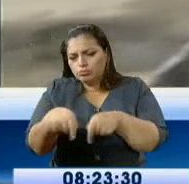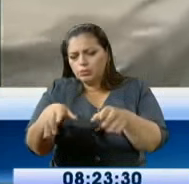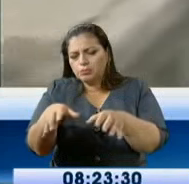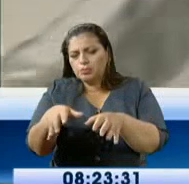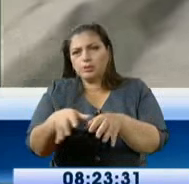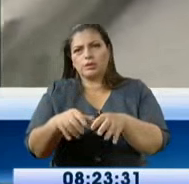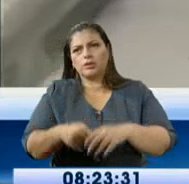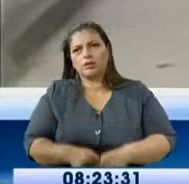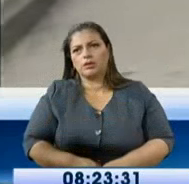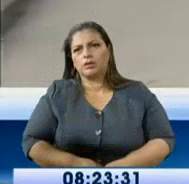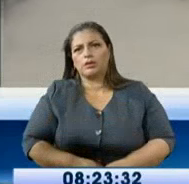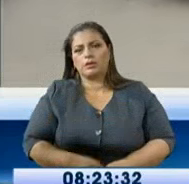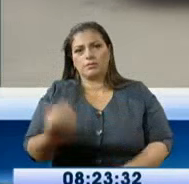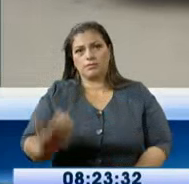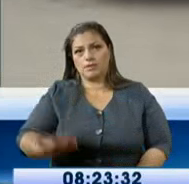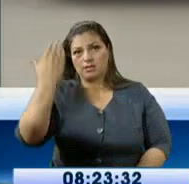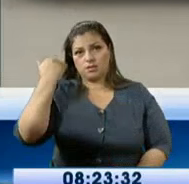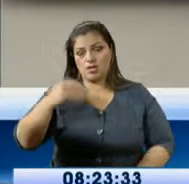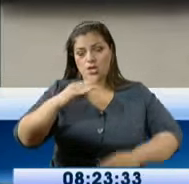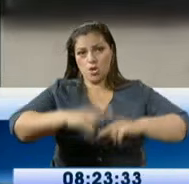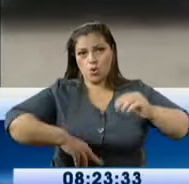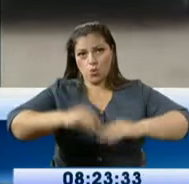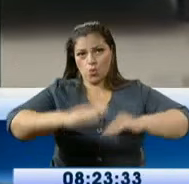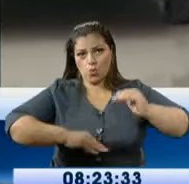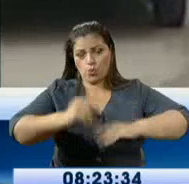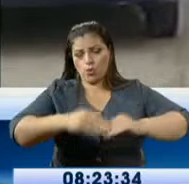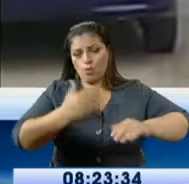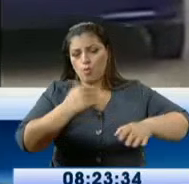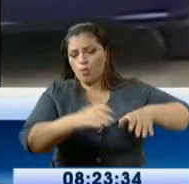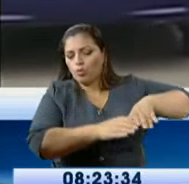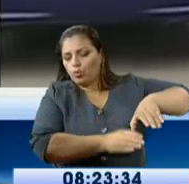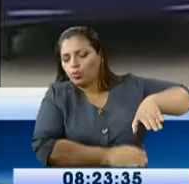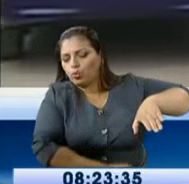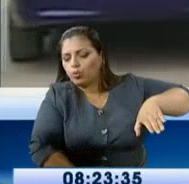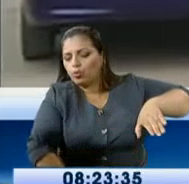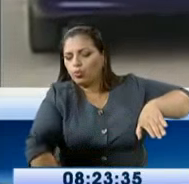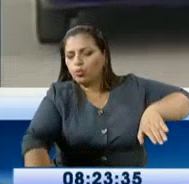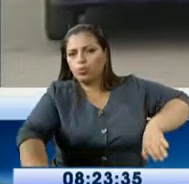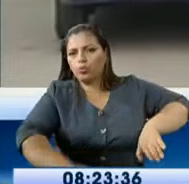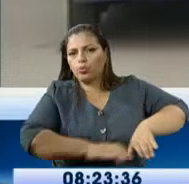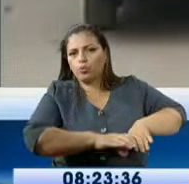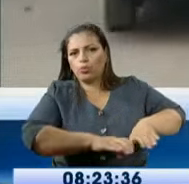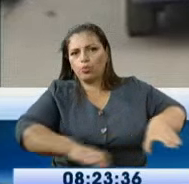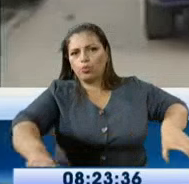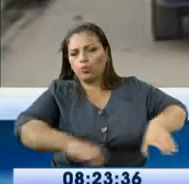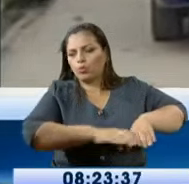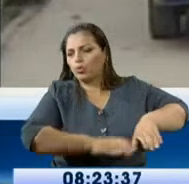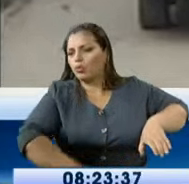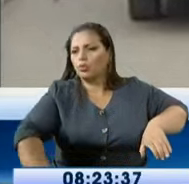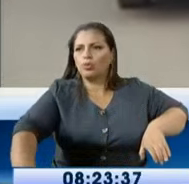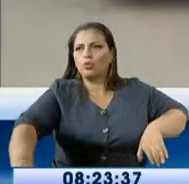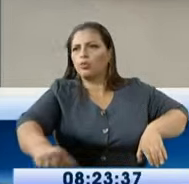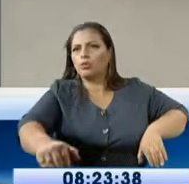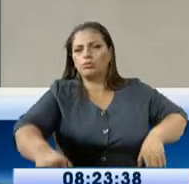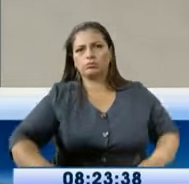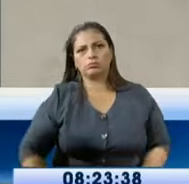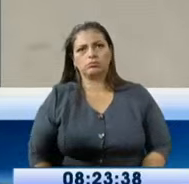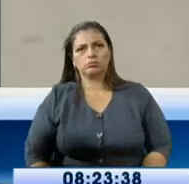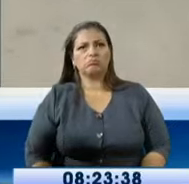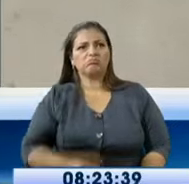Pasaron un tubo que pasa atrás de esa casa amarilla y atrás está la otra que está colapsada. Pero no nos dan solución. Así